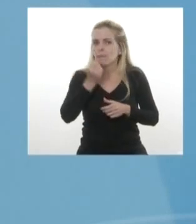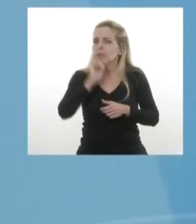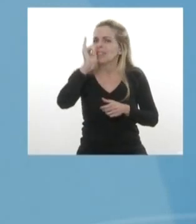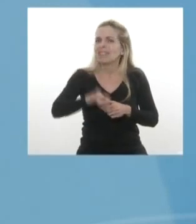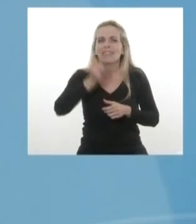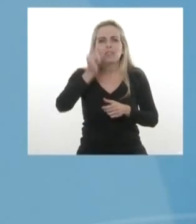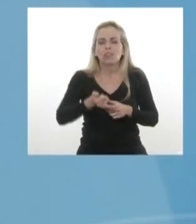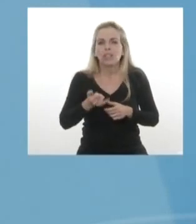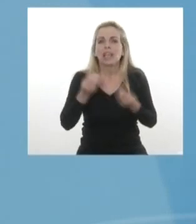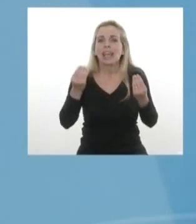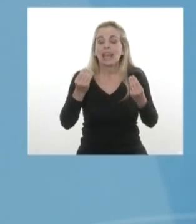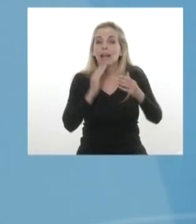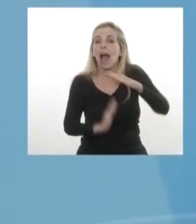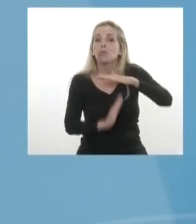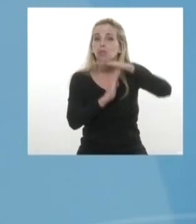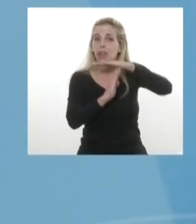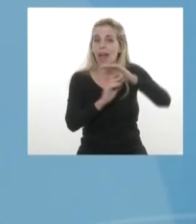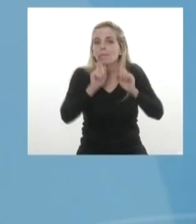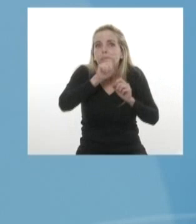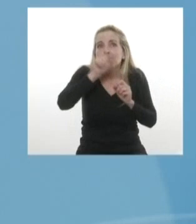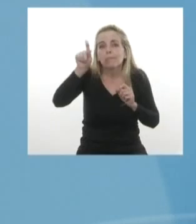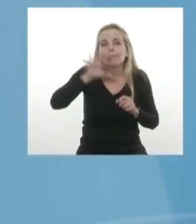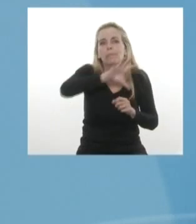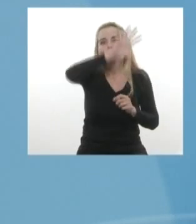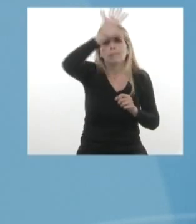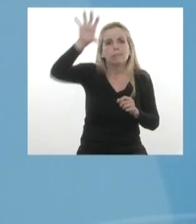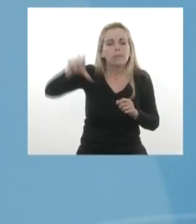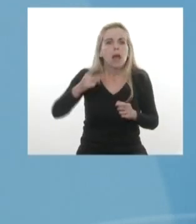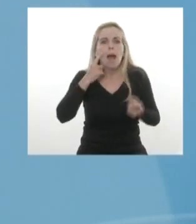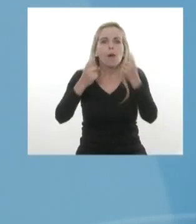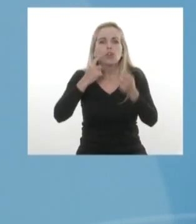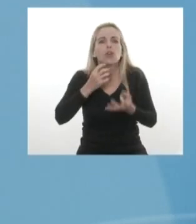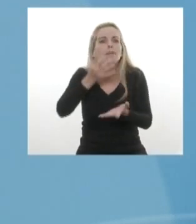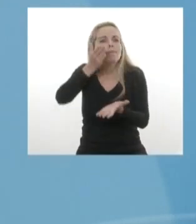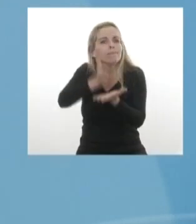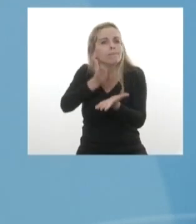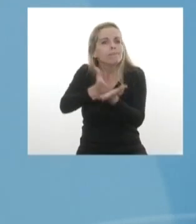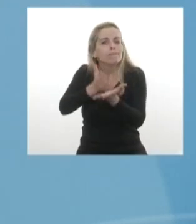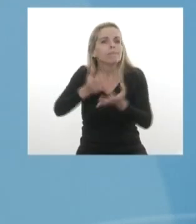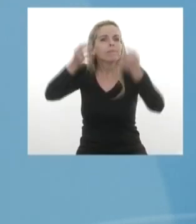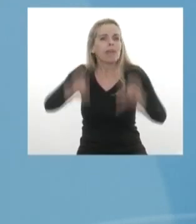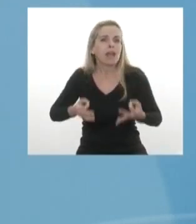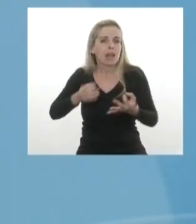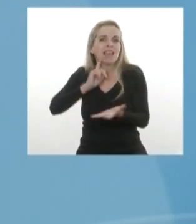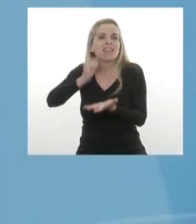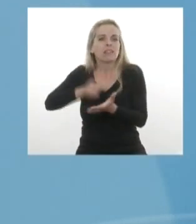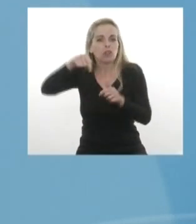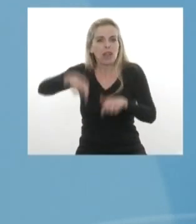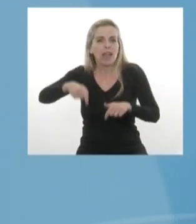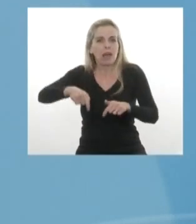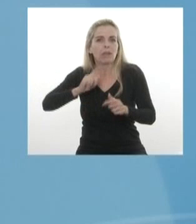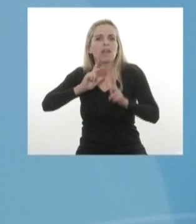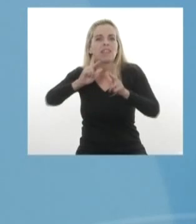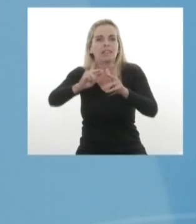autoridad de cada jurisdicción aplique estrictamente las normas que estamos dictando. No